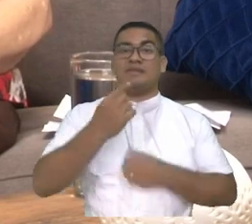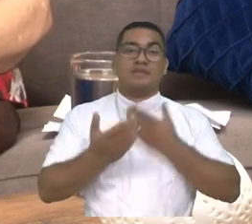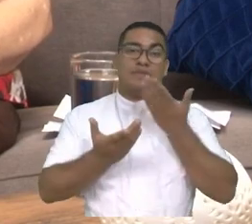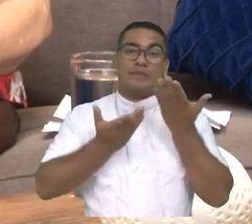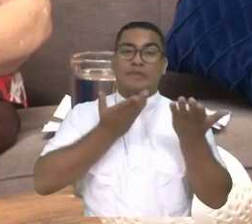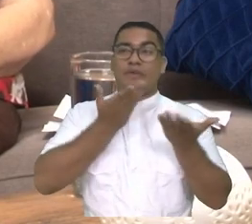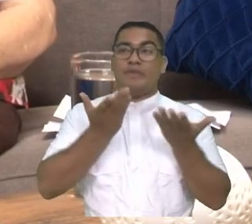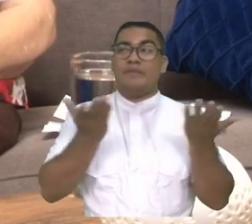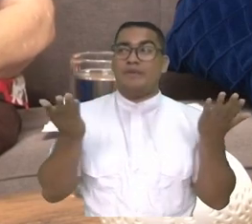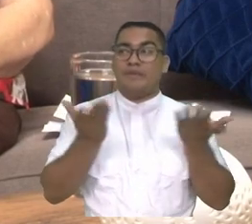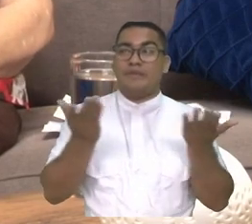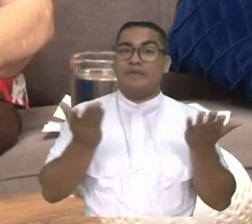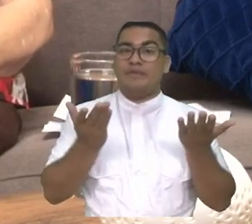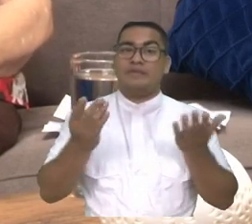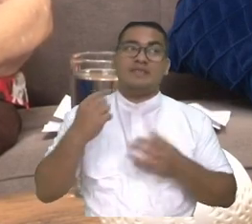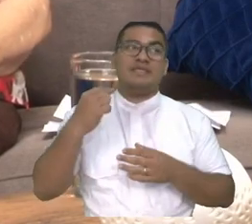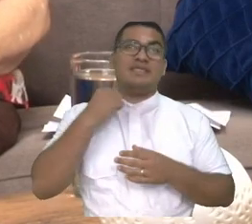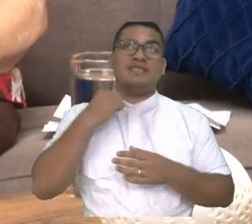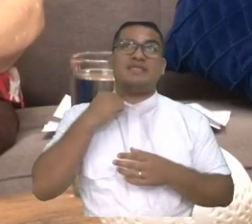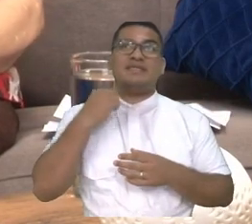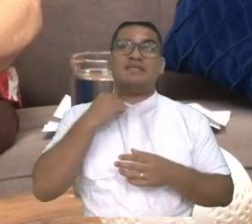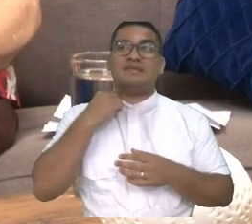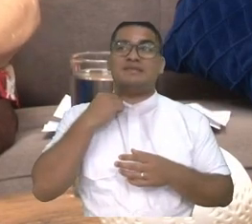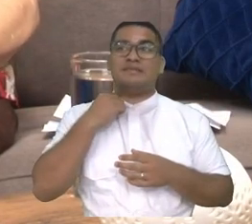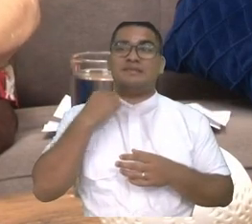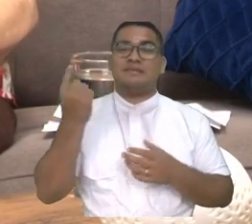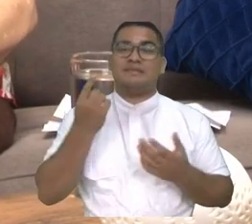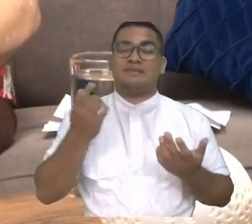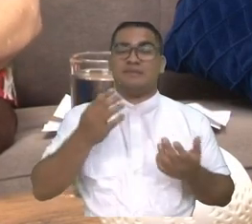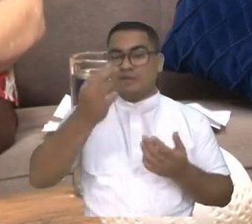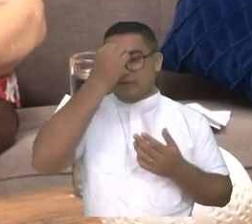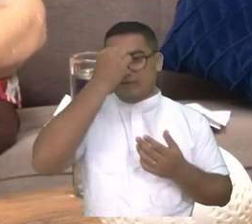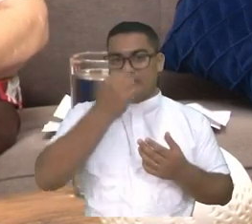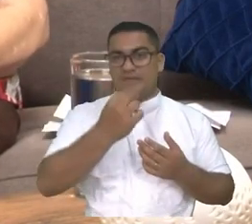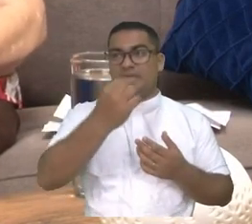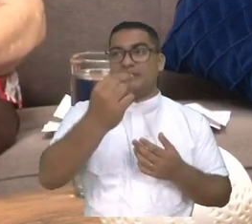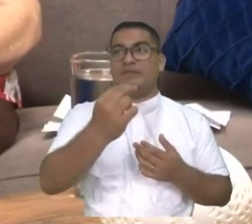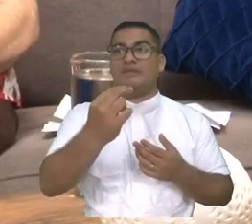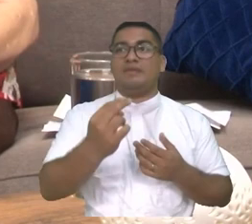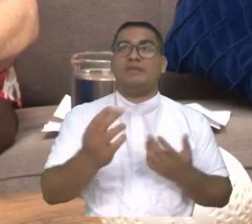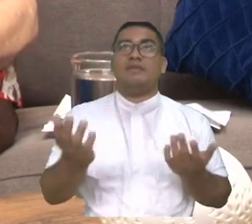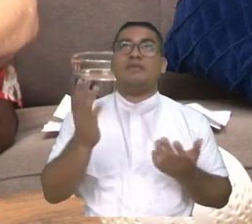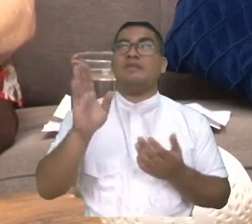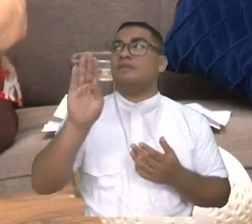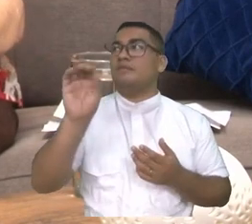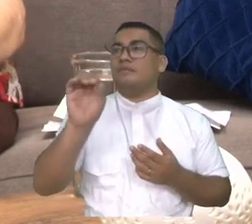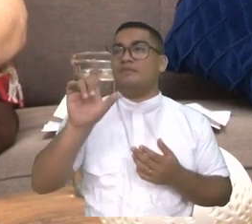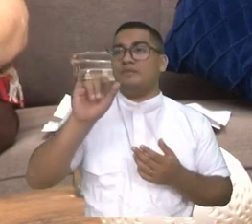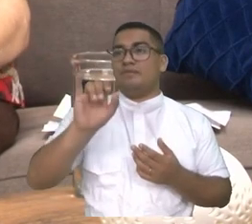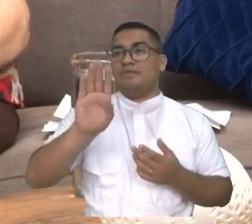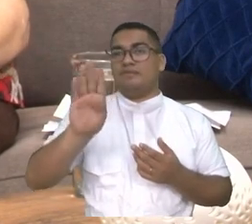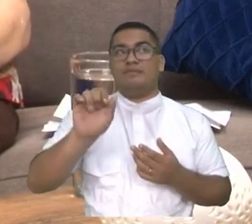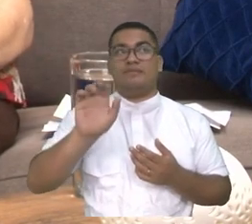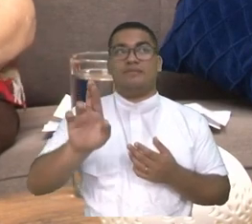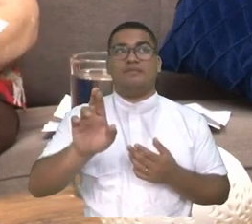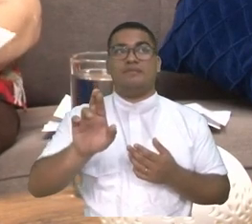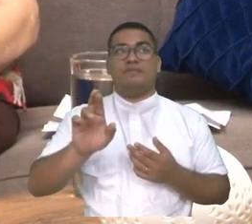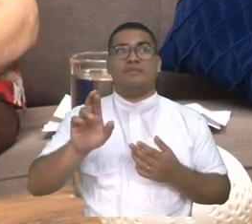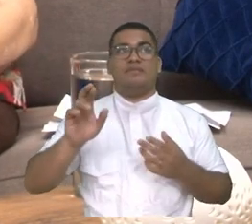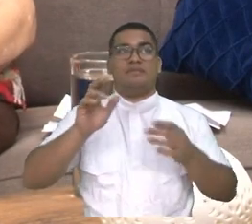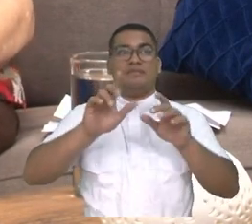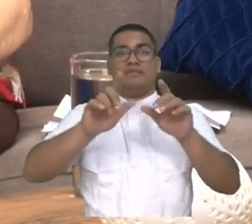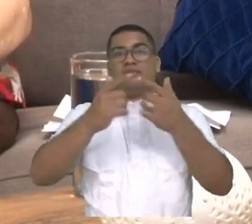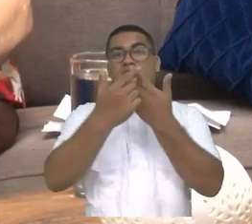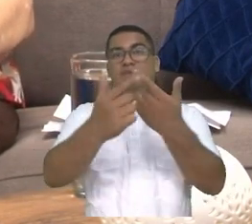ha siempre prevalecido en homenaje a Bolívar, el gran libertador de América. ¿Y